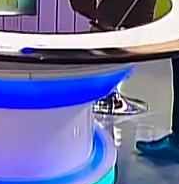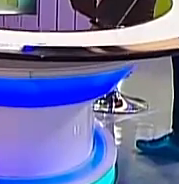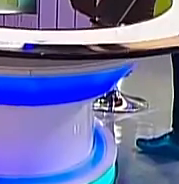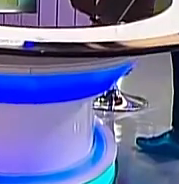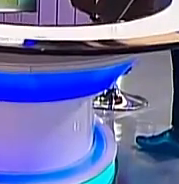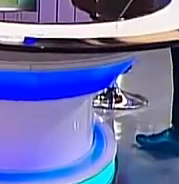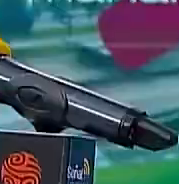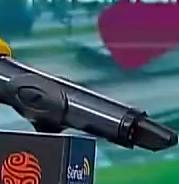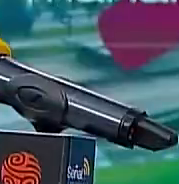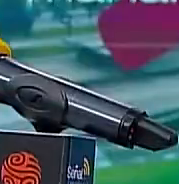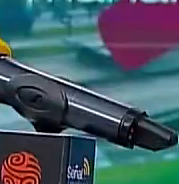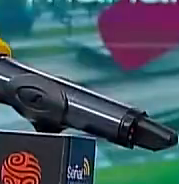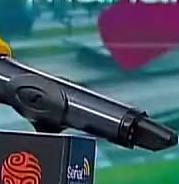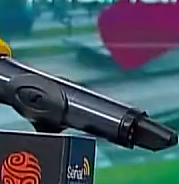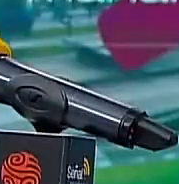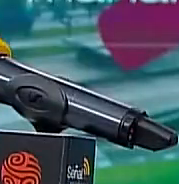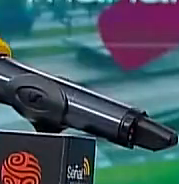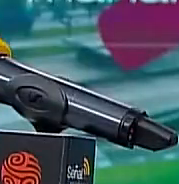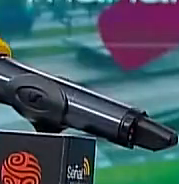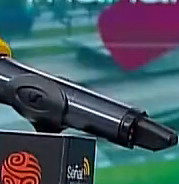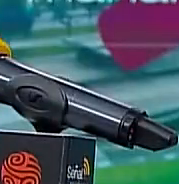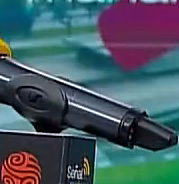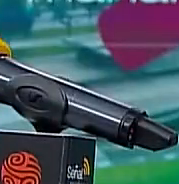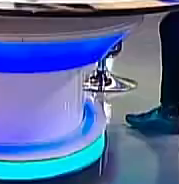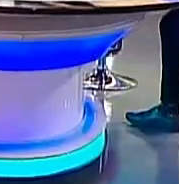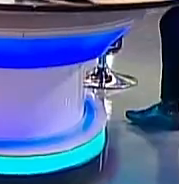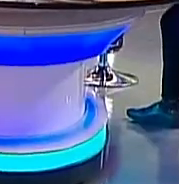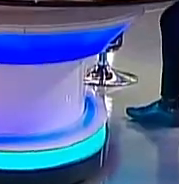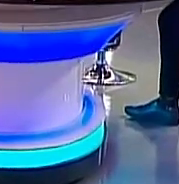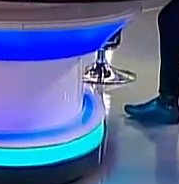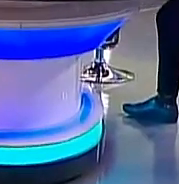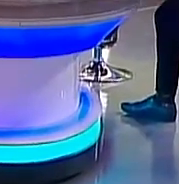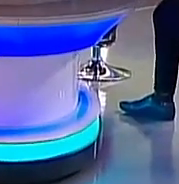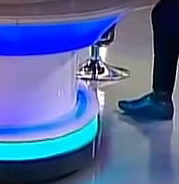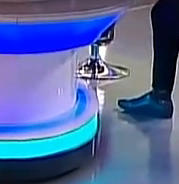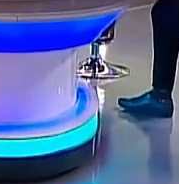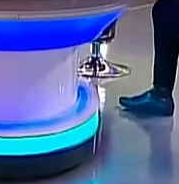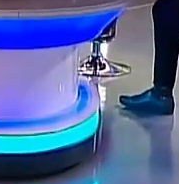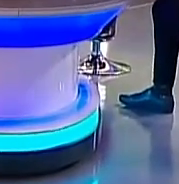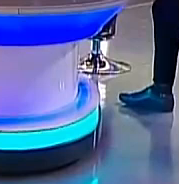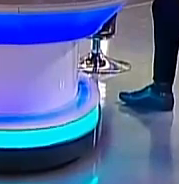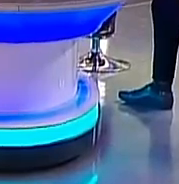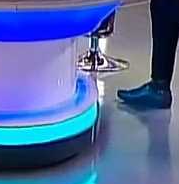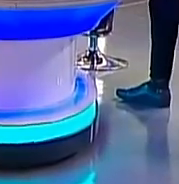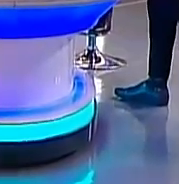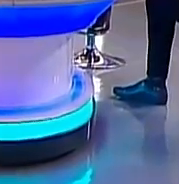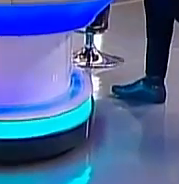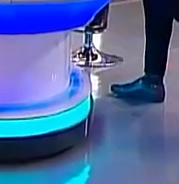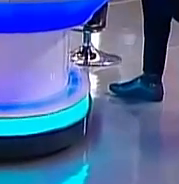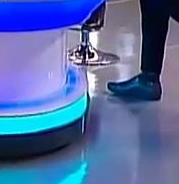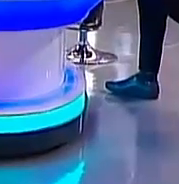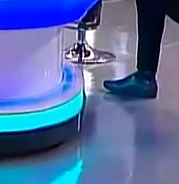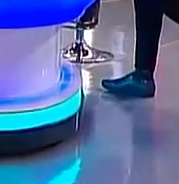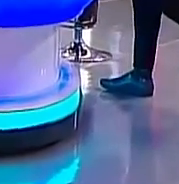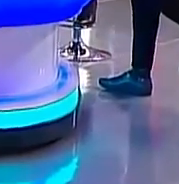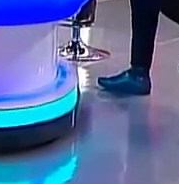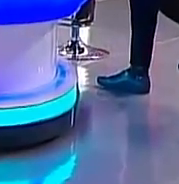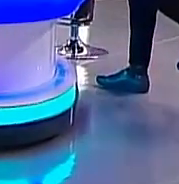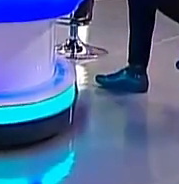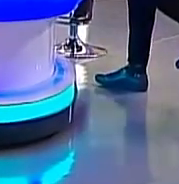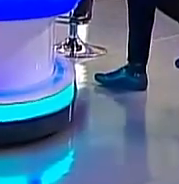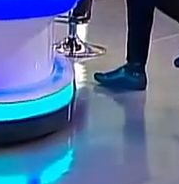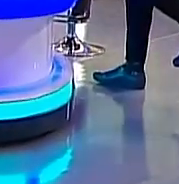los que tienen vocación turística, y este sello pues está destinado especialmente a estos territorios, pero en general también a